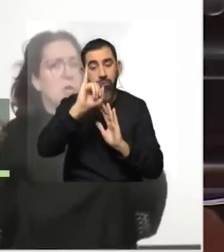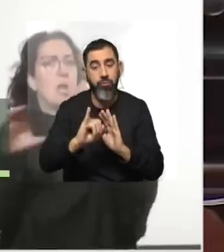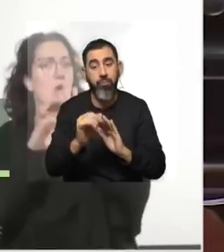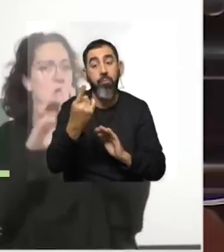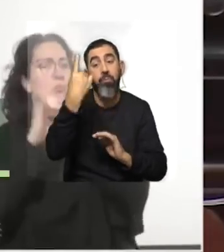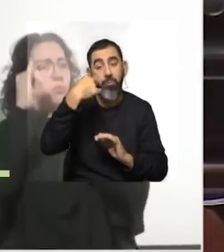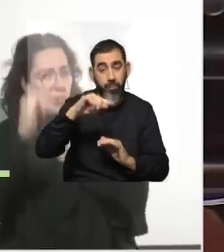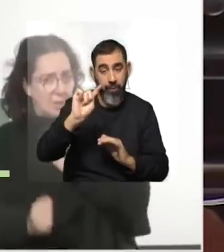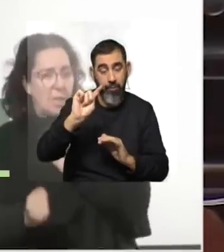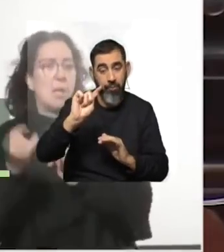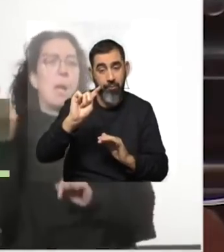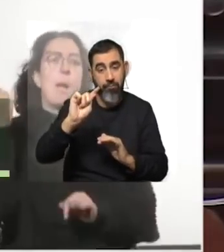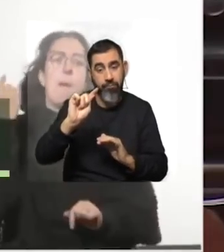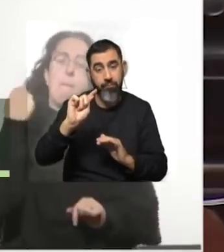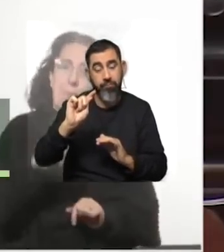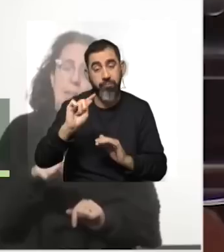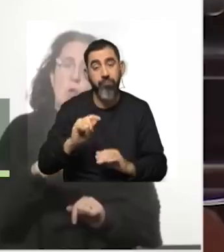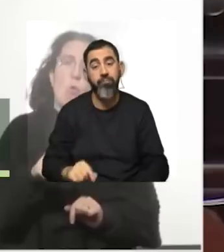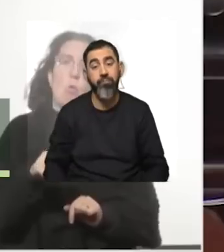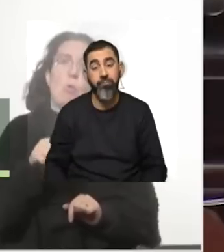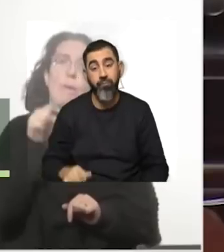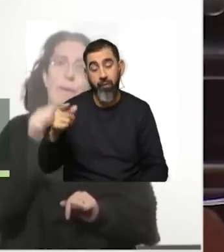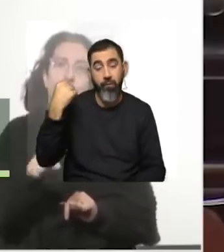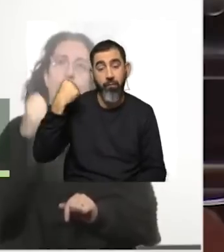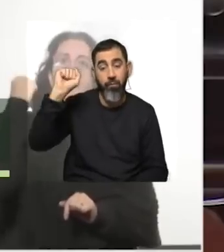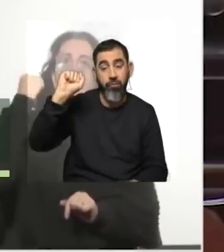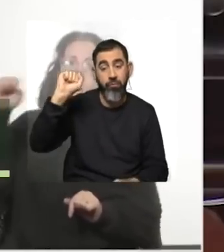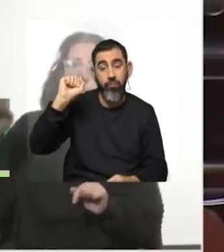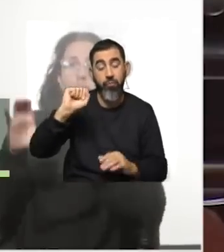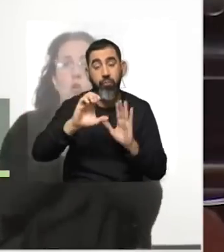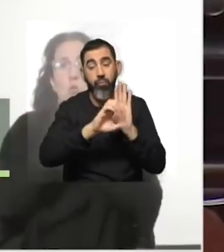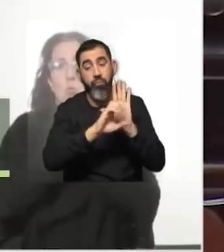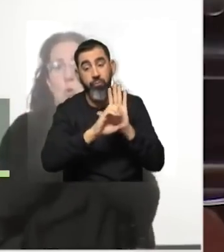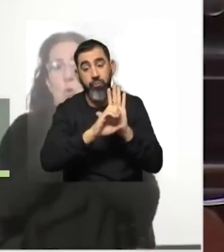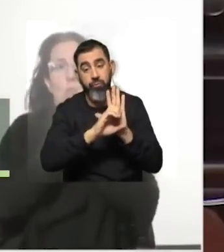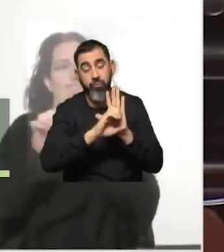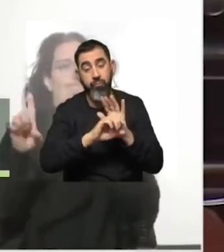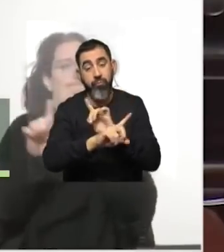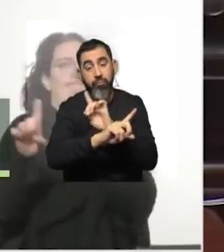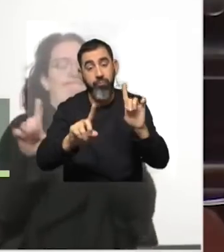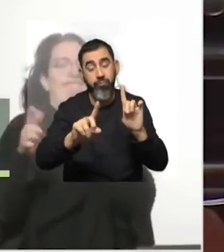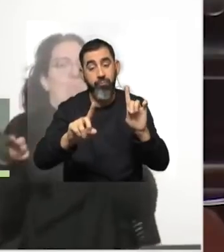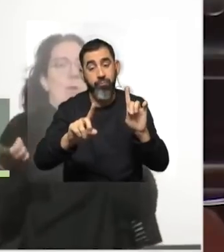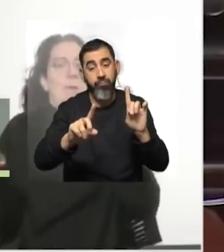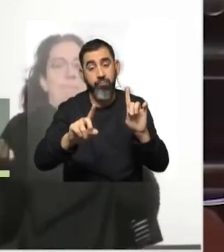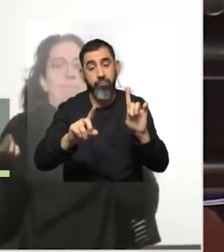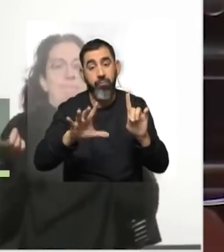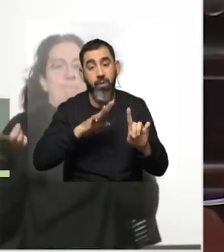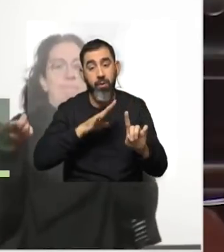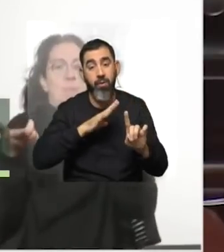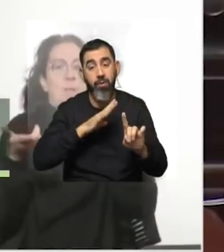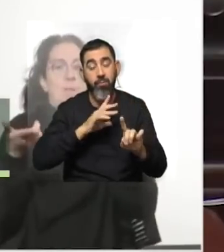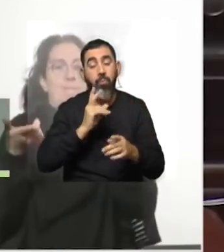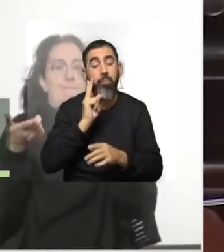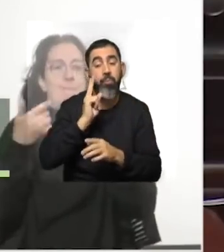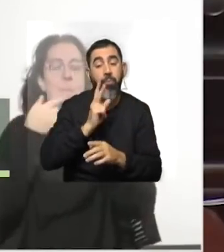pero habida cuenta de que esta violación de la Constitución no daría lugar a una